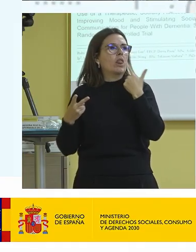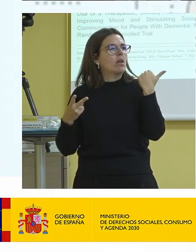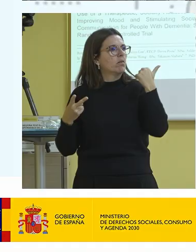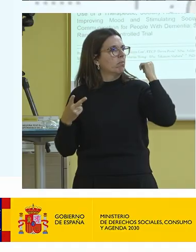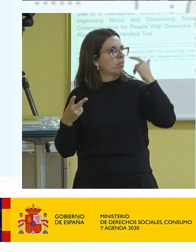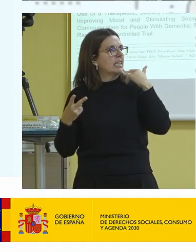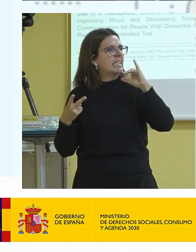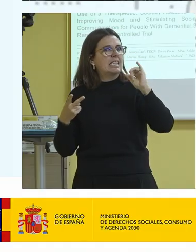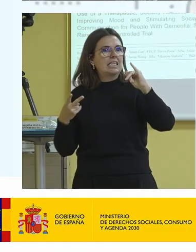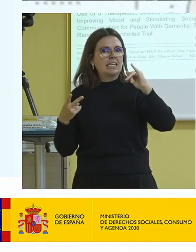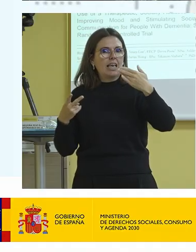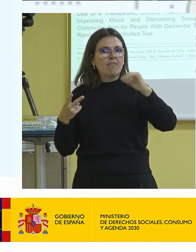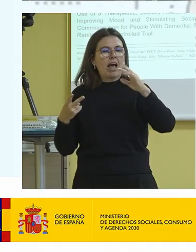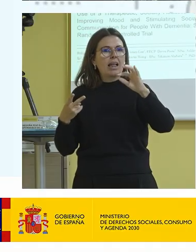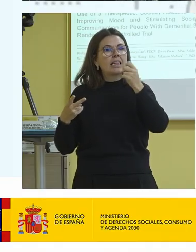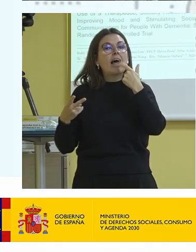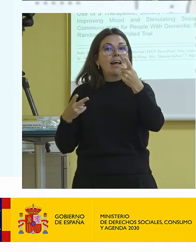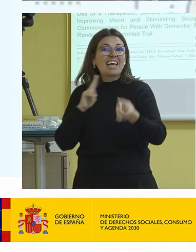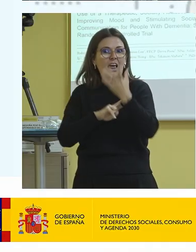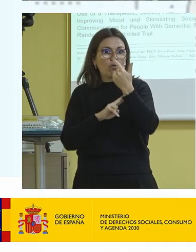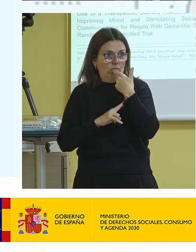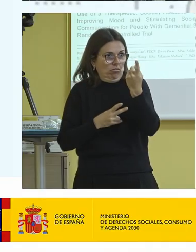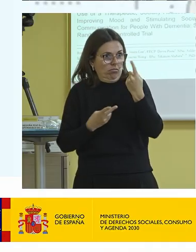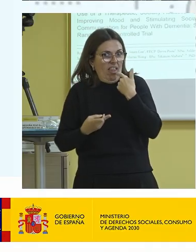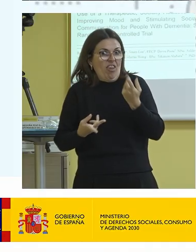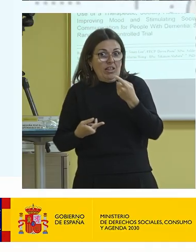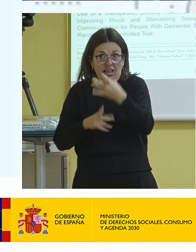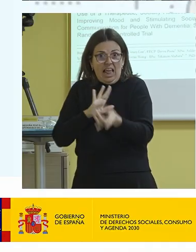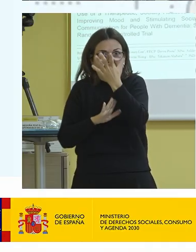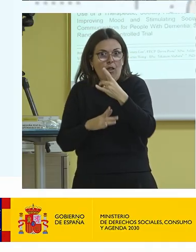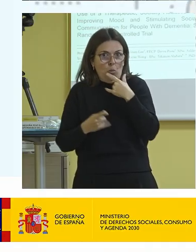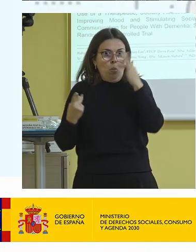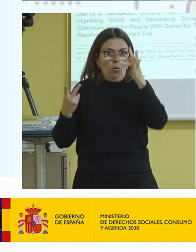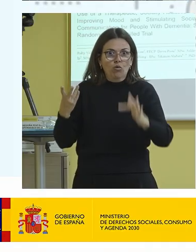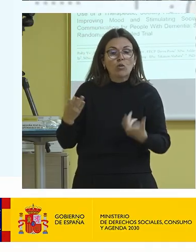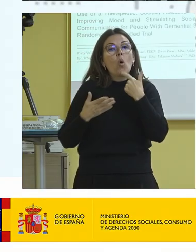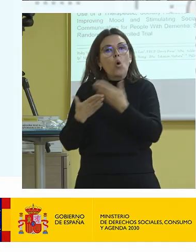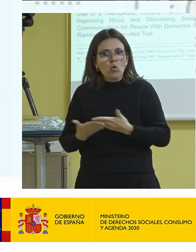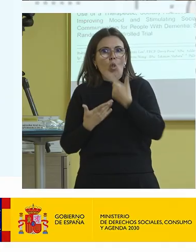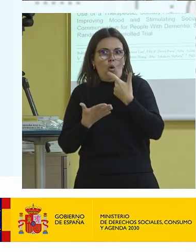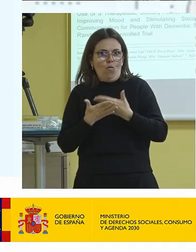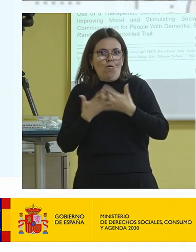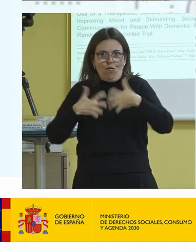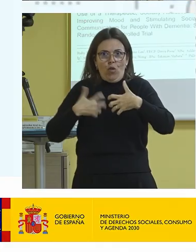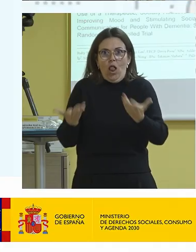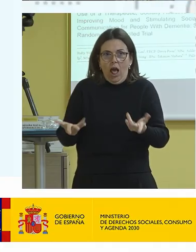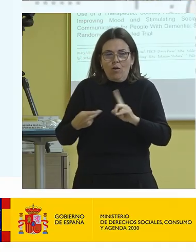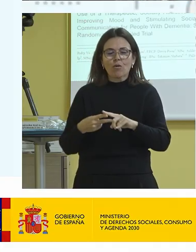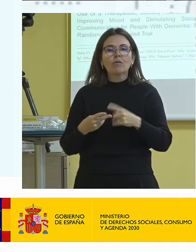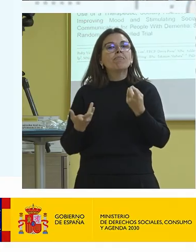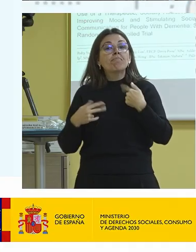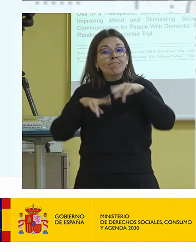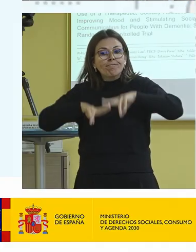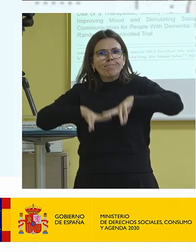por ahí Shibata, que es el creador de la foca. Claro, ¿qué va a decir? Si la ha creado él, claro que tiene un estudio que funciona. La cuestión de esto es que cuando te